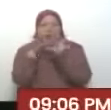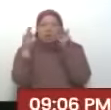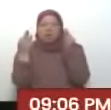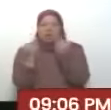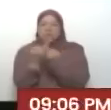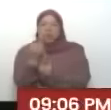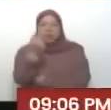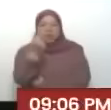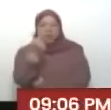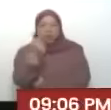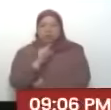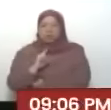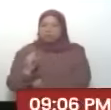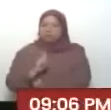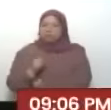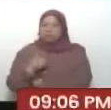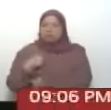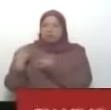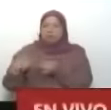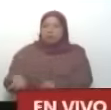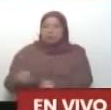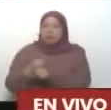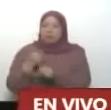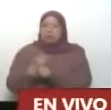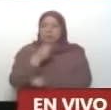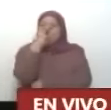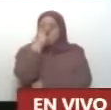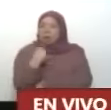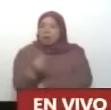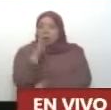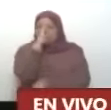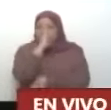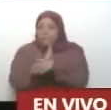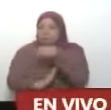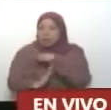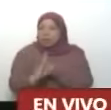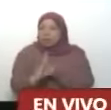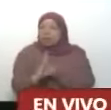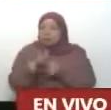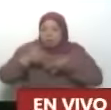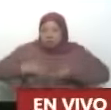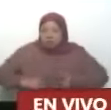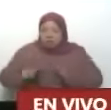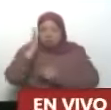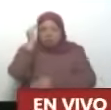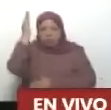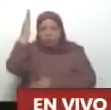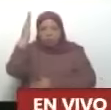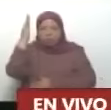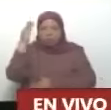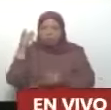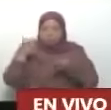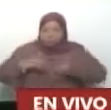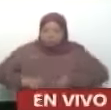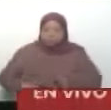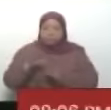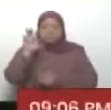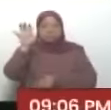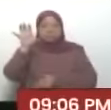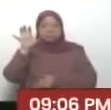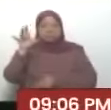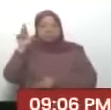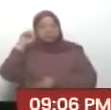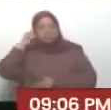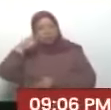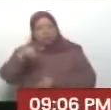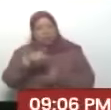nada. Yo soy de a pie, normal, humilde, un hijo de Dios, un hijo de esta patria. Me recuerda mucho a